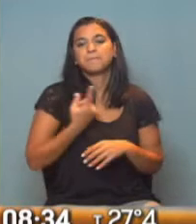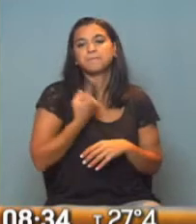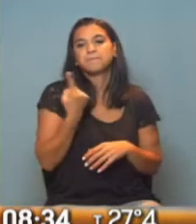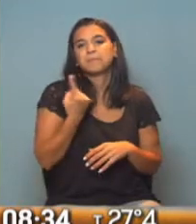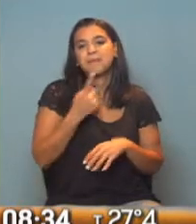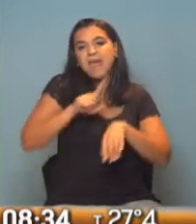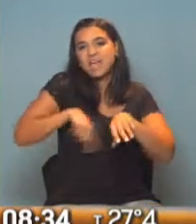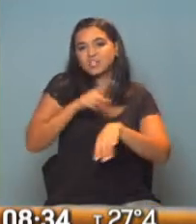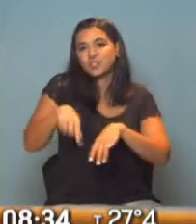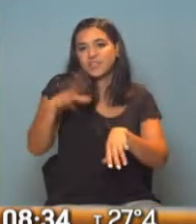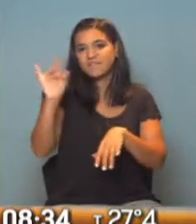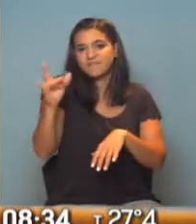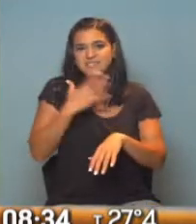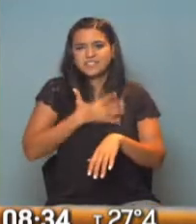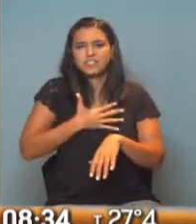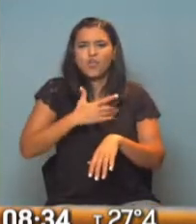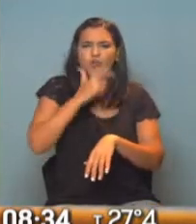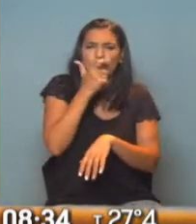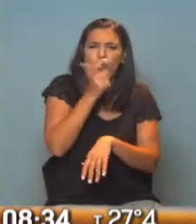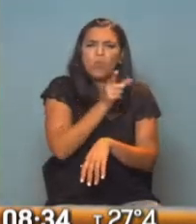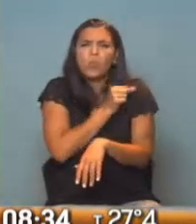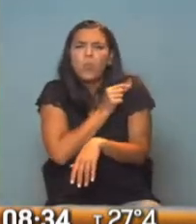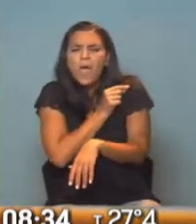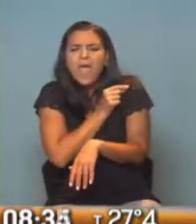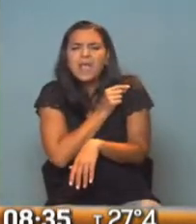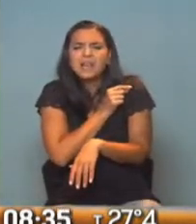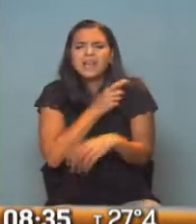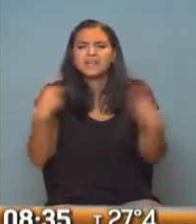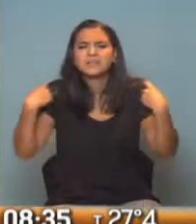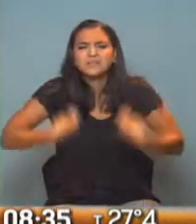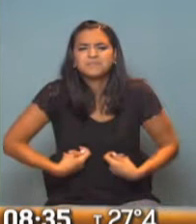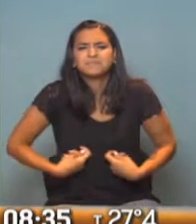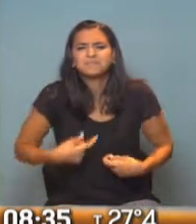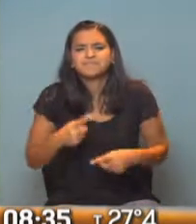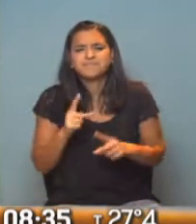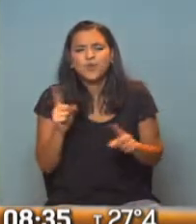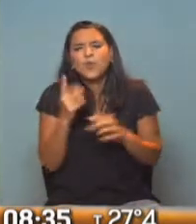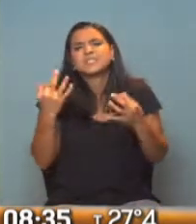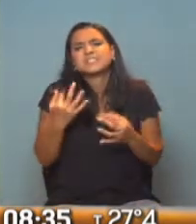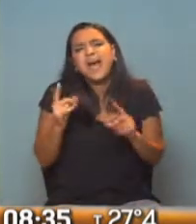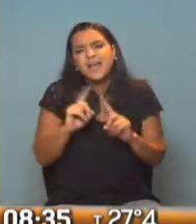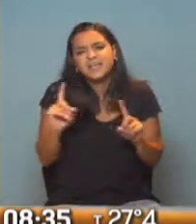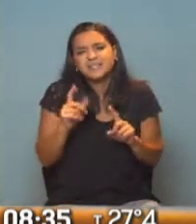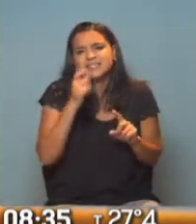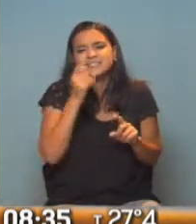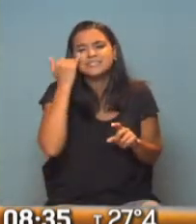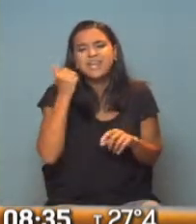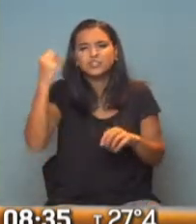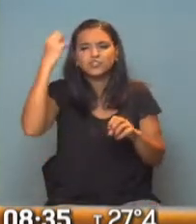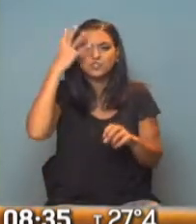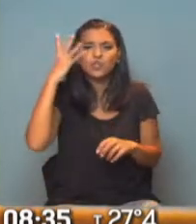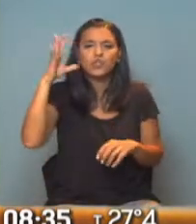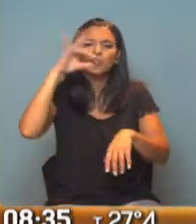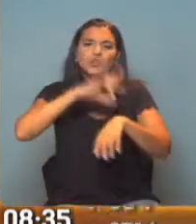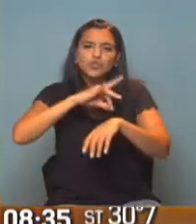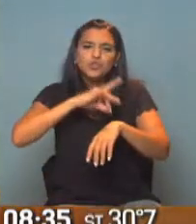difíciles no uno se pone colorado te duele si te quieres poner la remera o no queda igual que si saben y con unos días de sol tamos con el